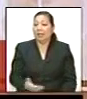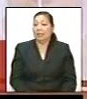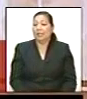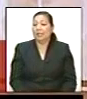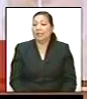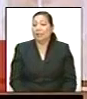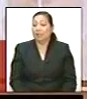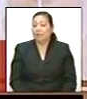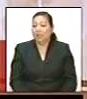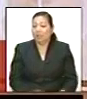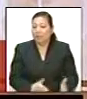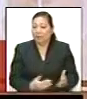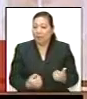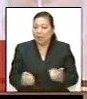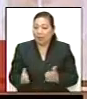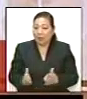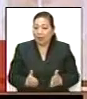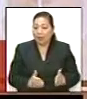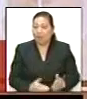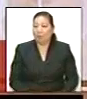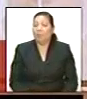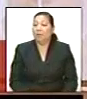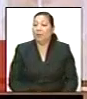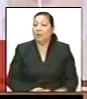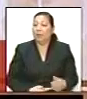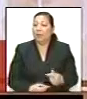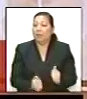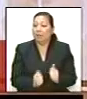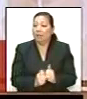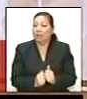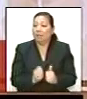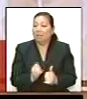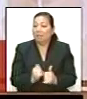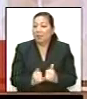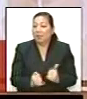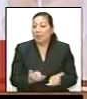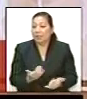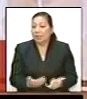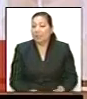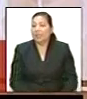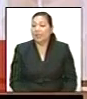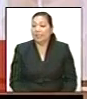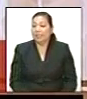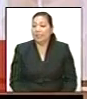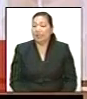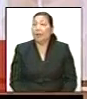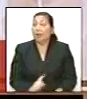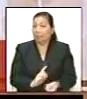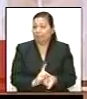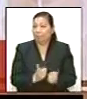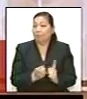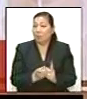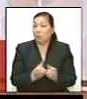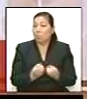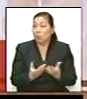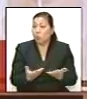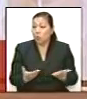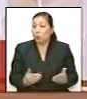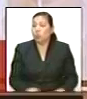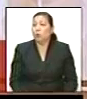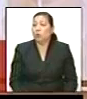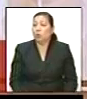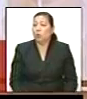un espacio de acomodo que está llegando un poco a su fin, porque evidentemente han cambiado muchos funcionarios en